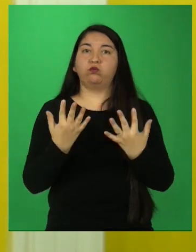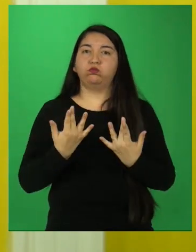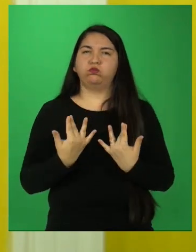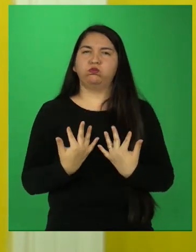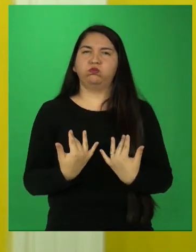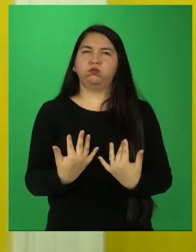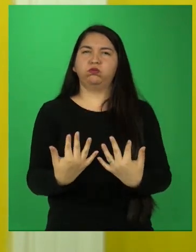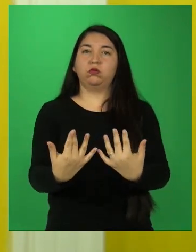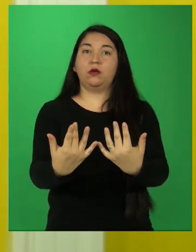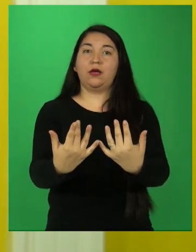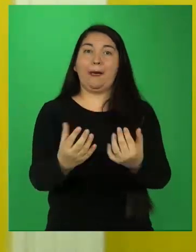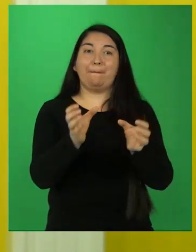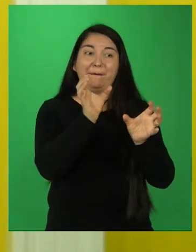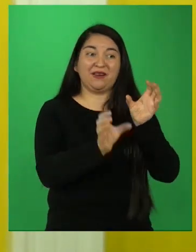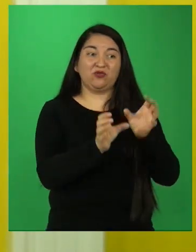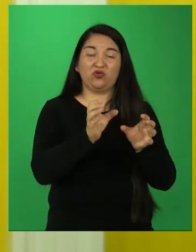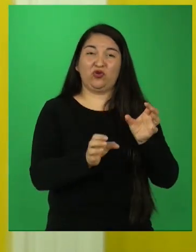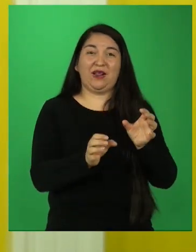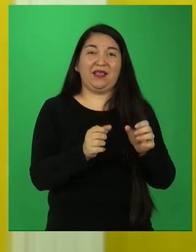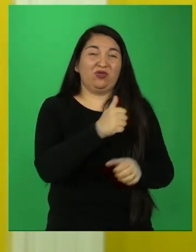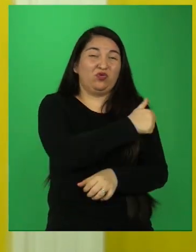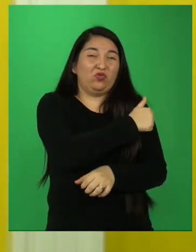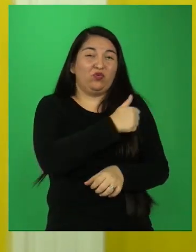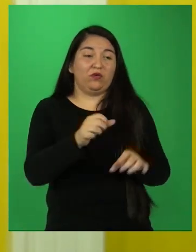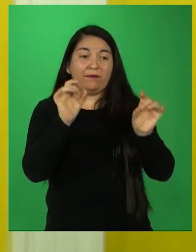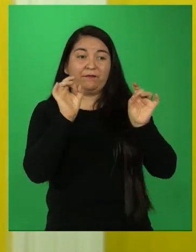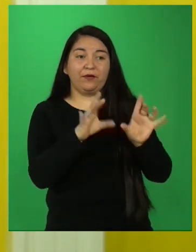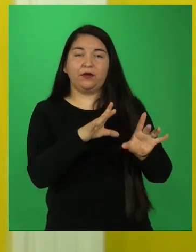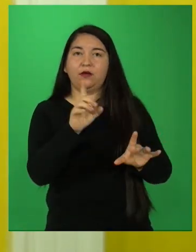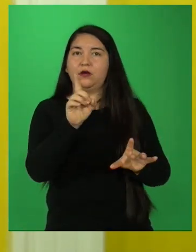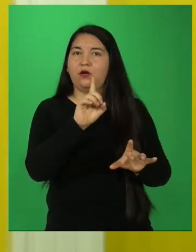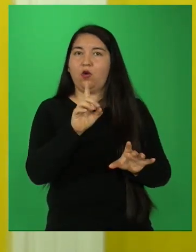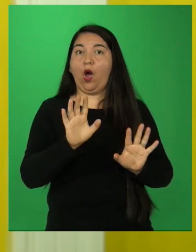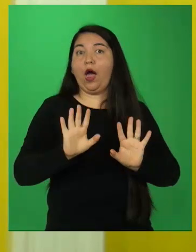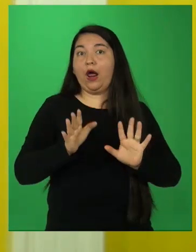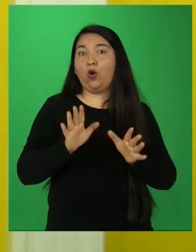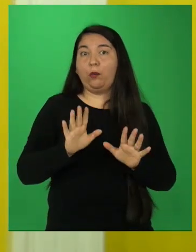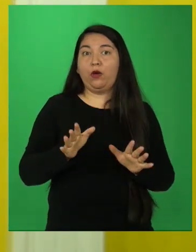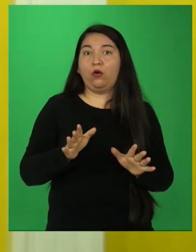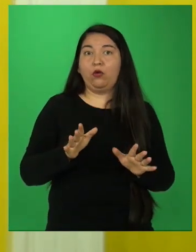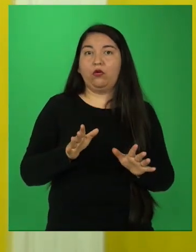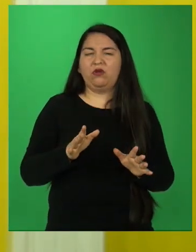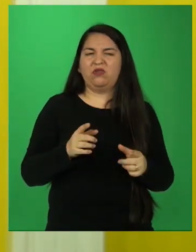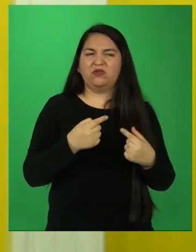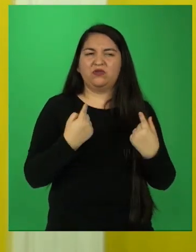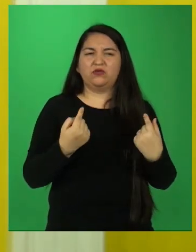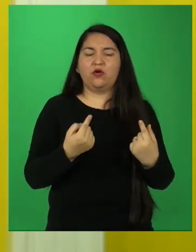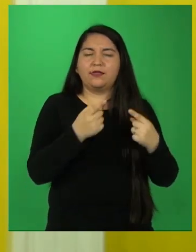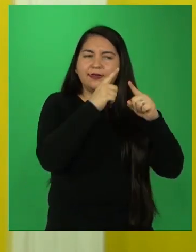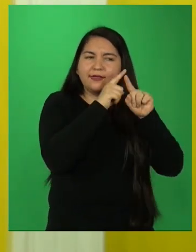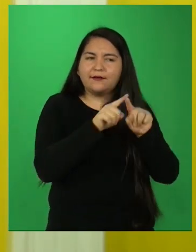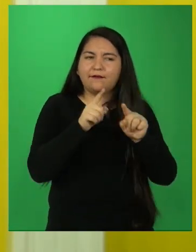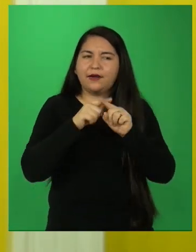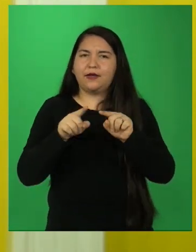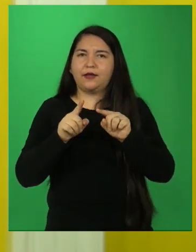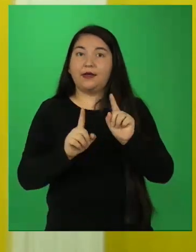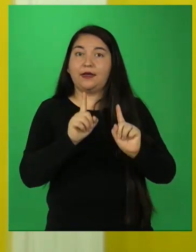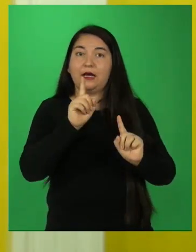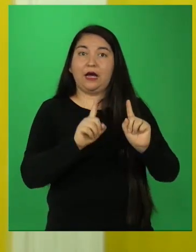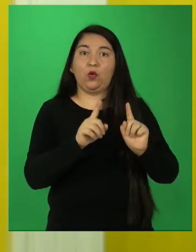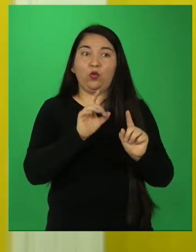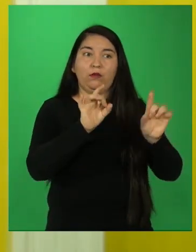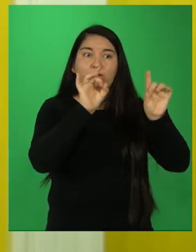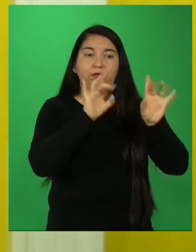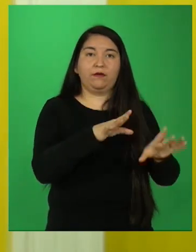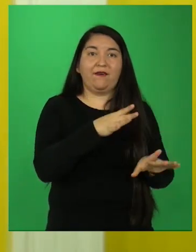gente ha sido infectada. ¿Por qué puede estar pasando eso? ¿Será posible que seamos todos tan distintos que algunos sean más propensos